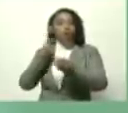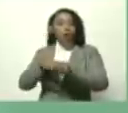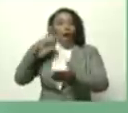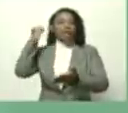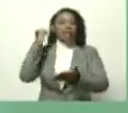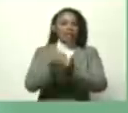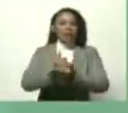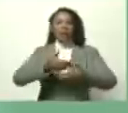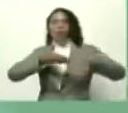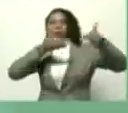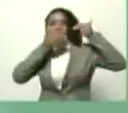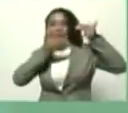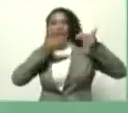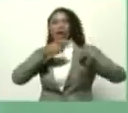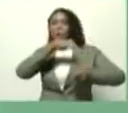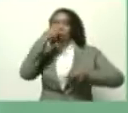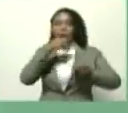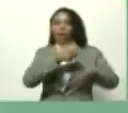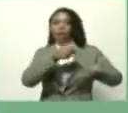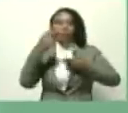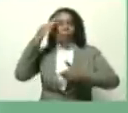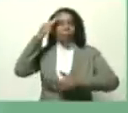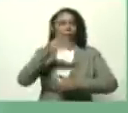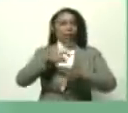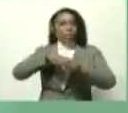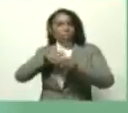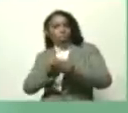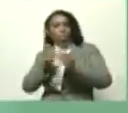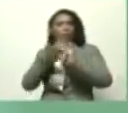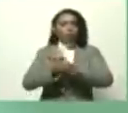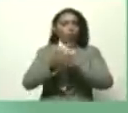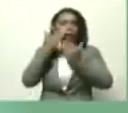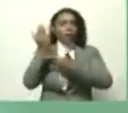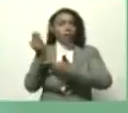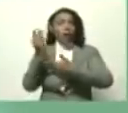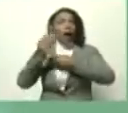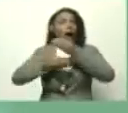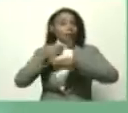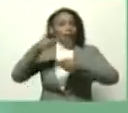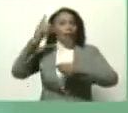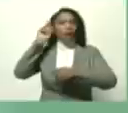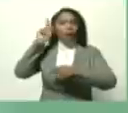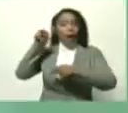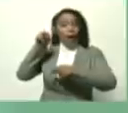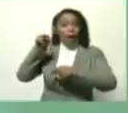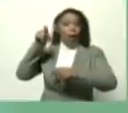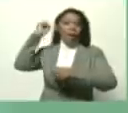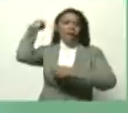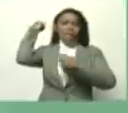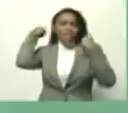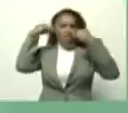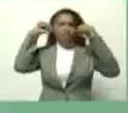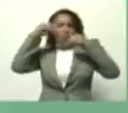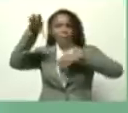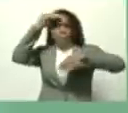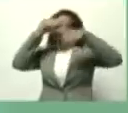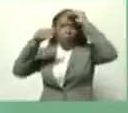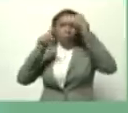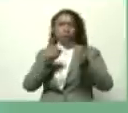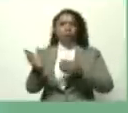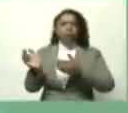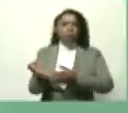asesinos, terroristas, narcotraficantes, paramilitares. Fue entrenado y fue